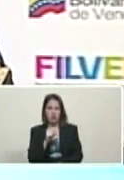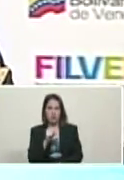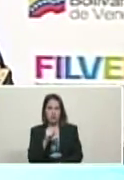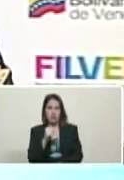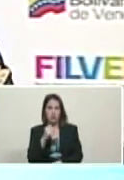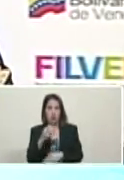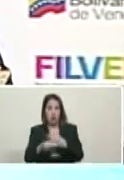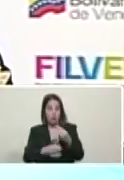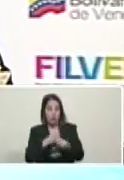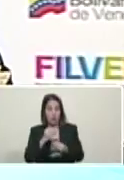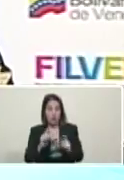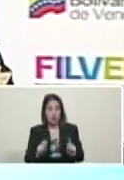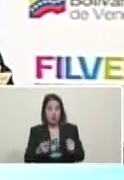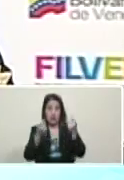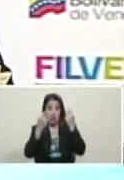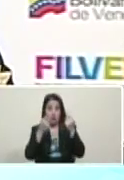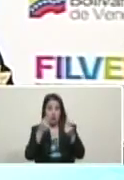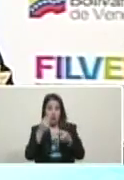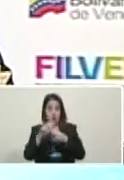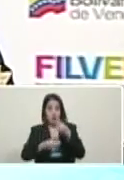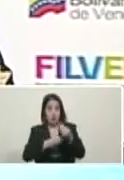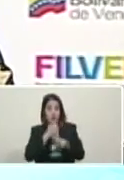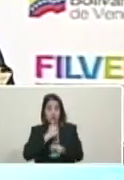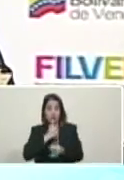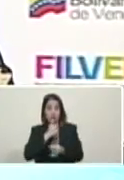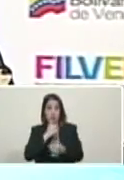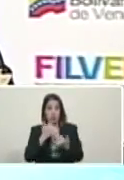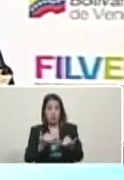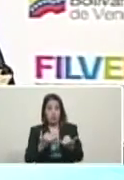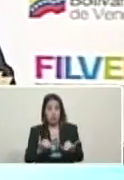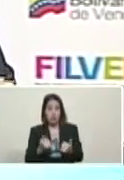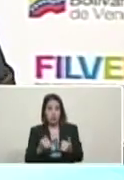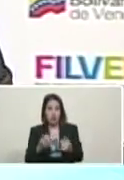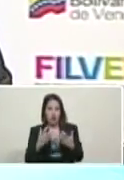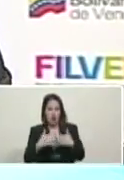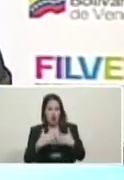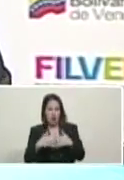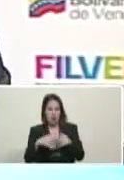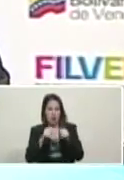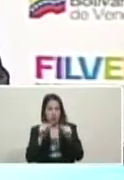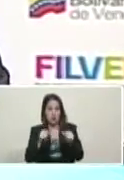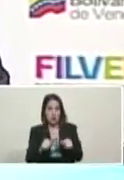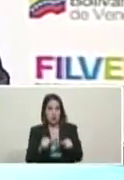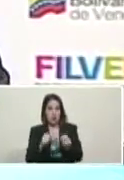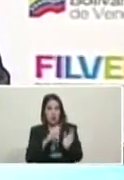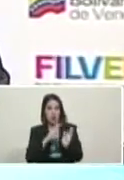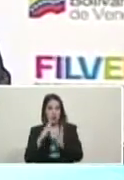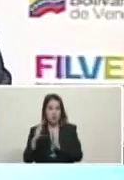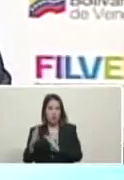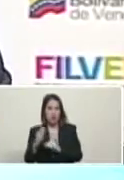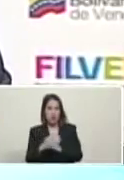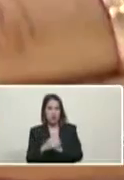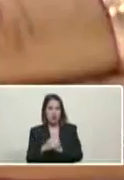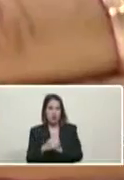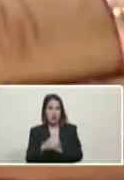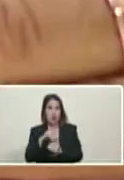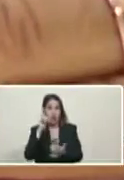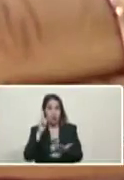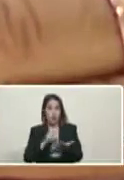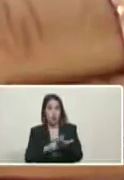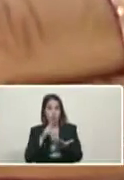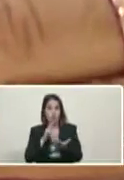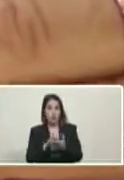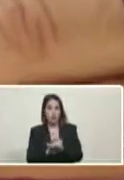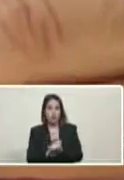la ejecución de recuperación, adquisición y actualización de todos los equipos y sistemas de la biblioteca y la red de bibliotecas, aprobado